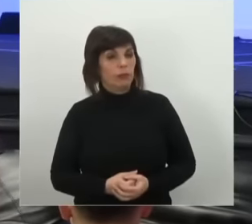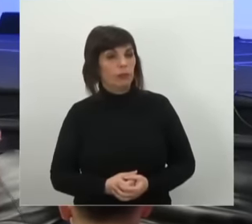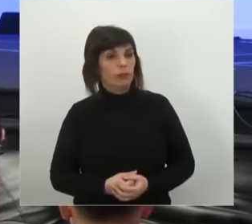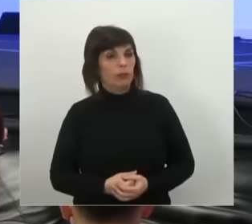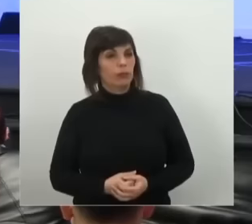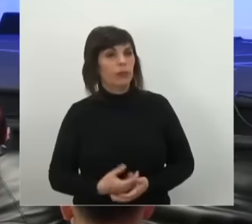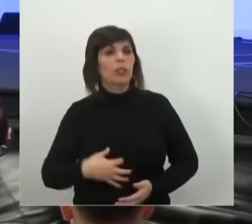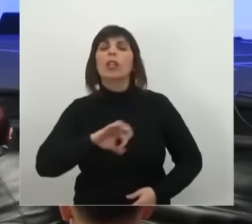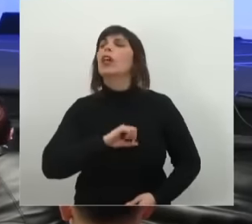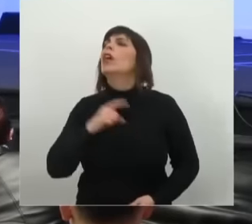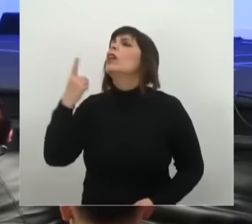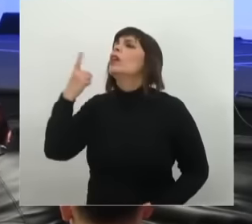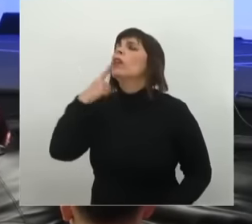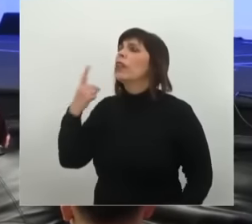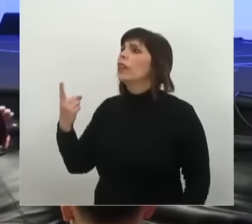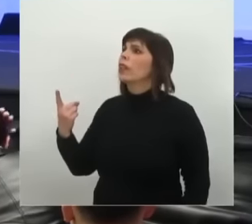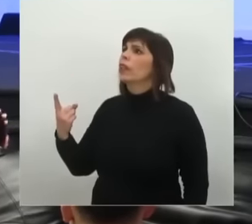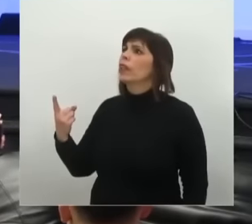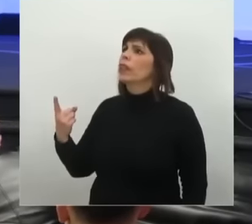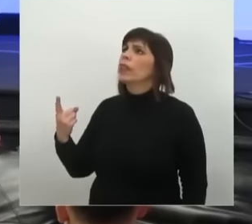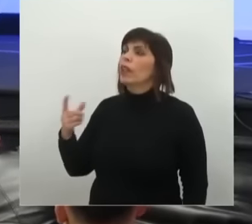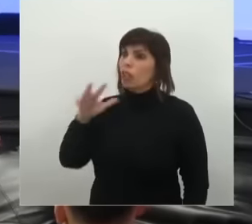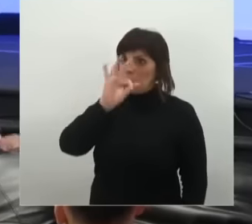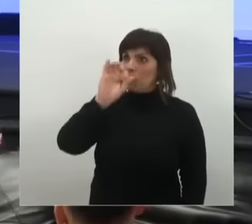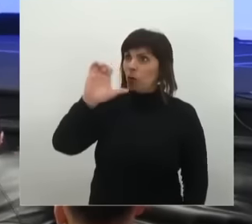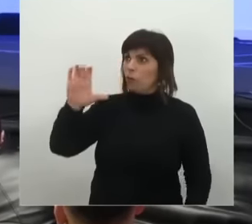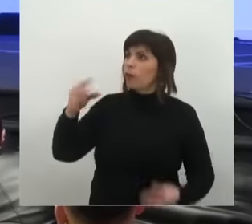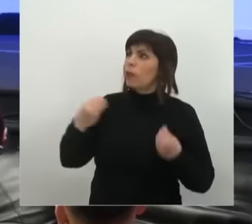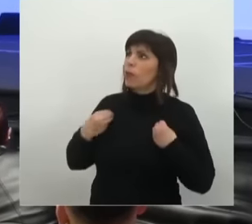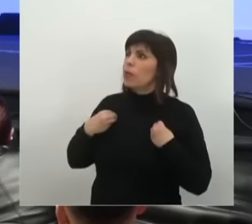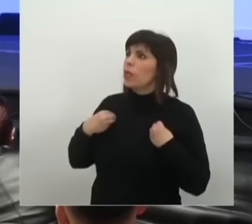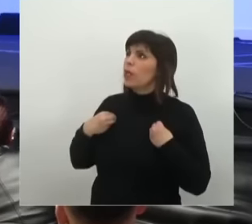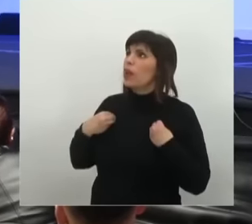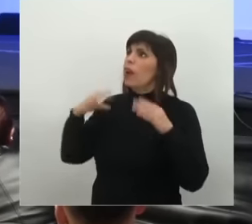yo le dije al señor señor Enséñame a vivir Por fe